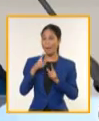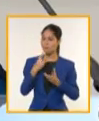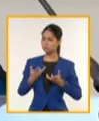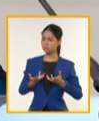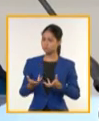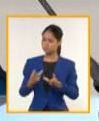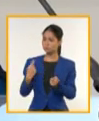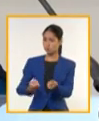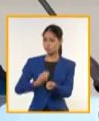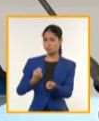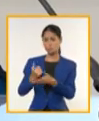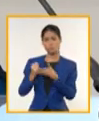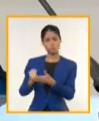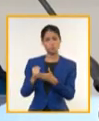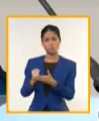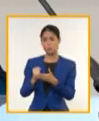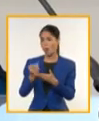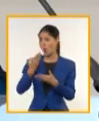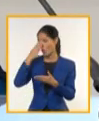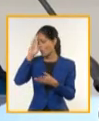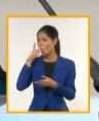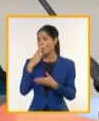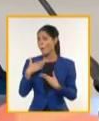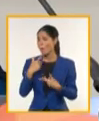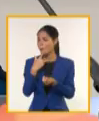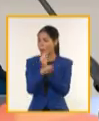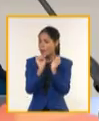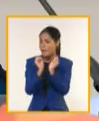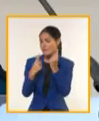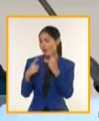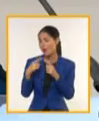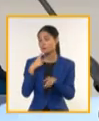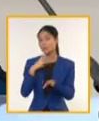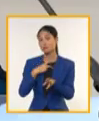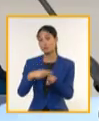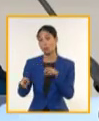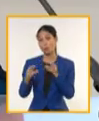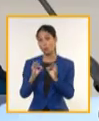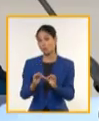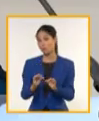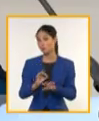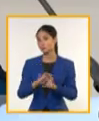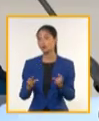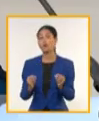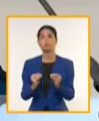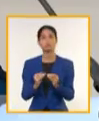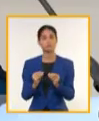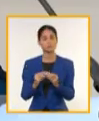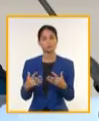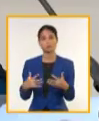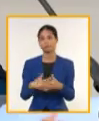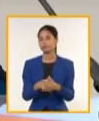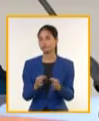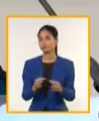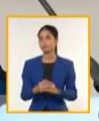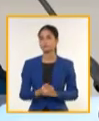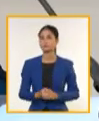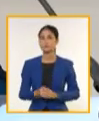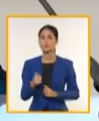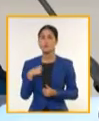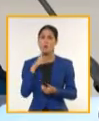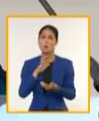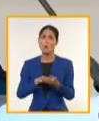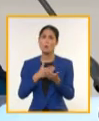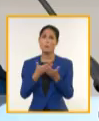esa presencia histórica tan importante a lo largo del tiempo se consolida con la revolución. Hay una propuesta